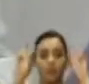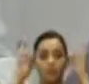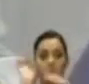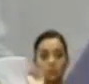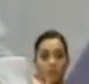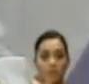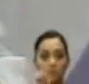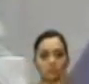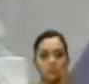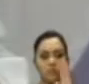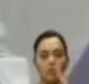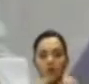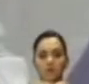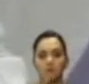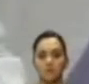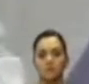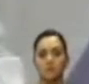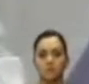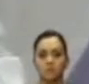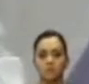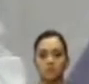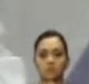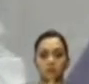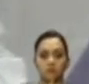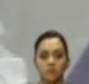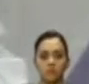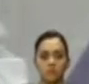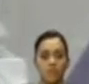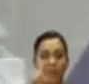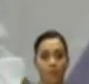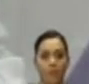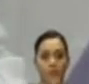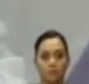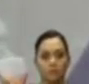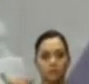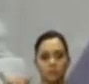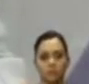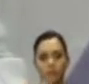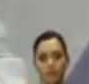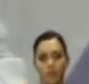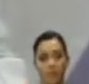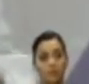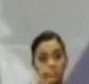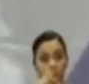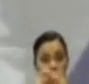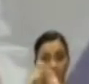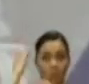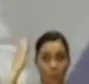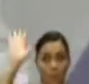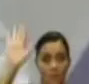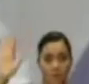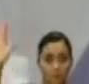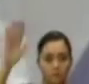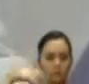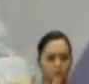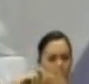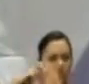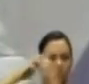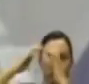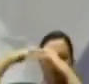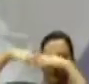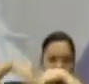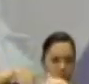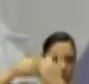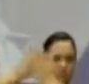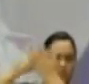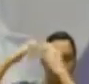fue más lejos, perdió la moneda nacional. Y no es como Europa, fíjense los problemas que tiene Europa para superar la crisis.